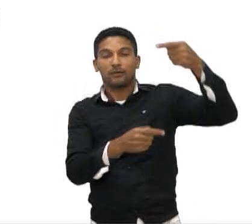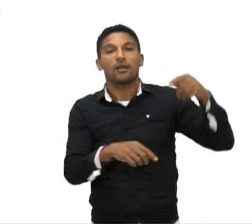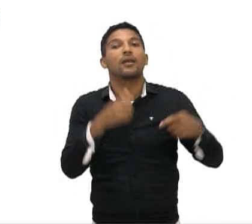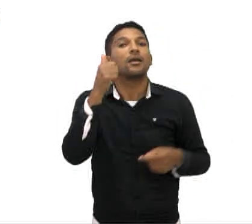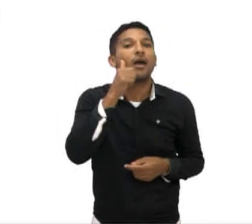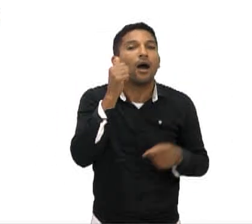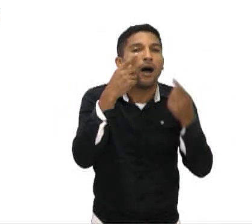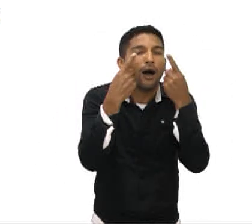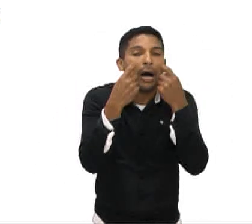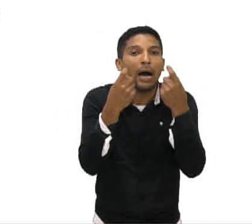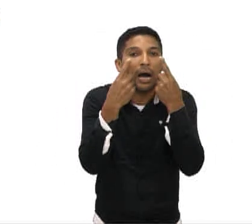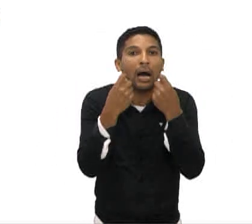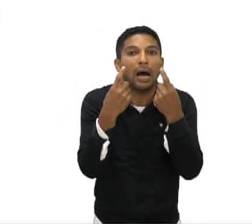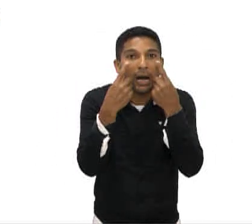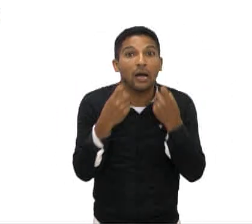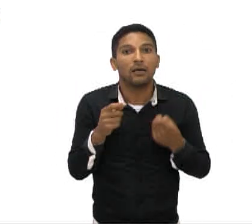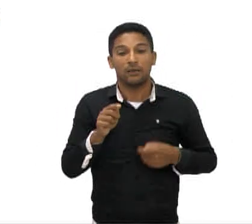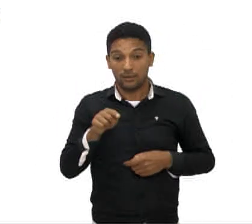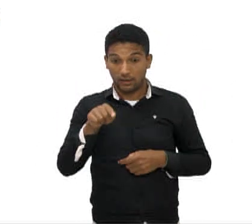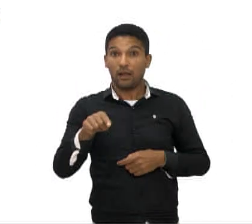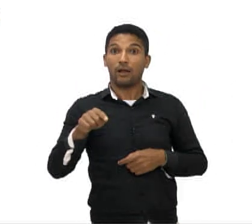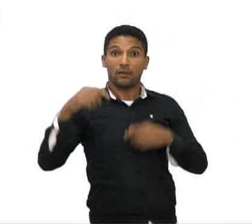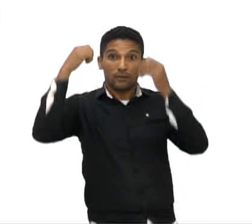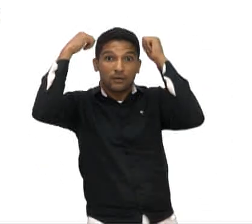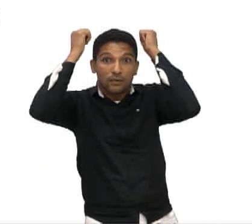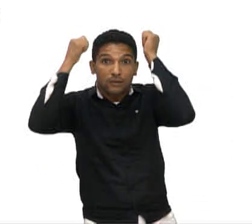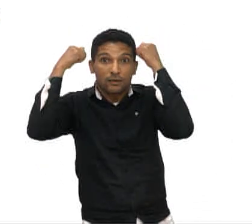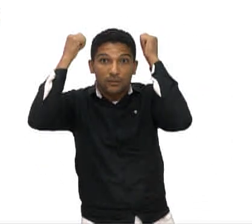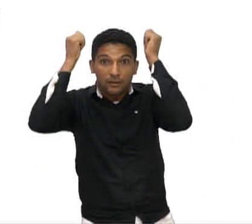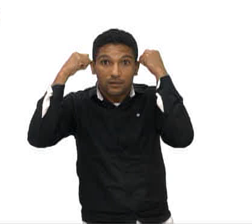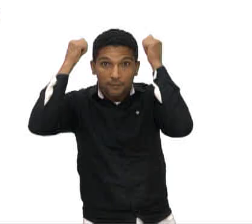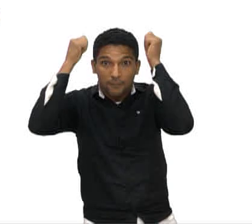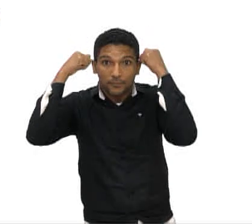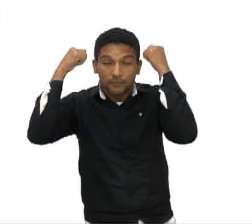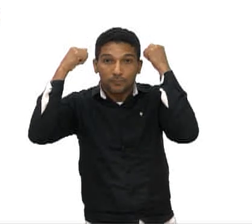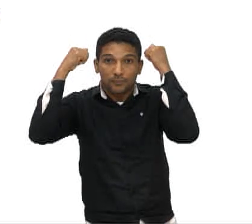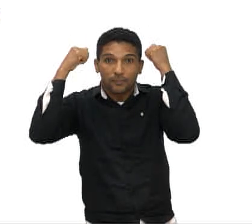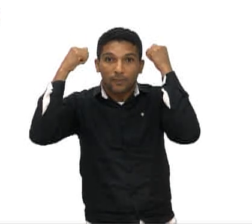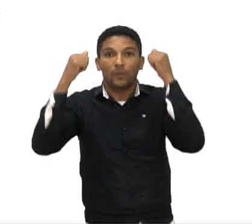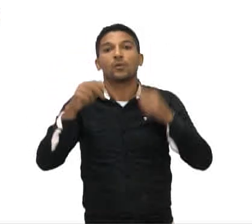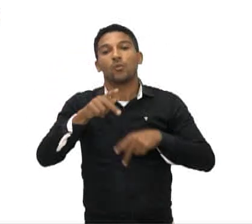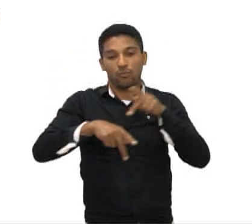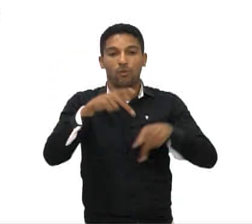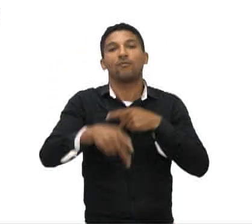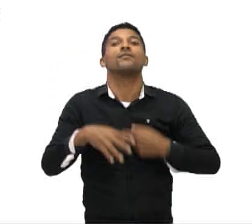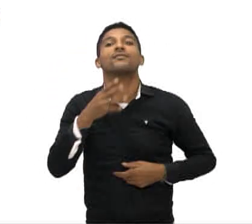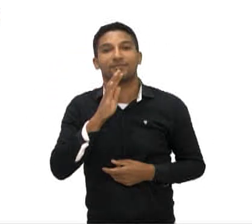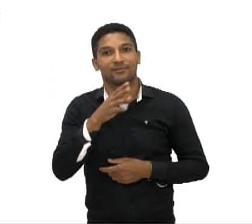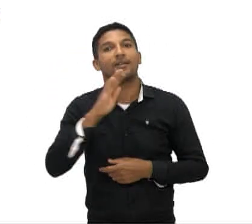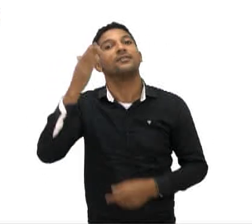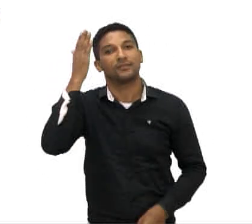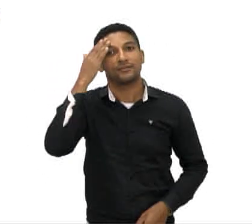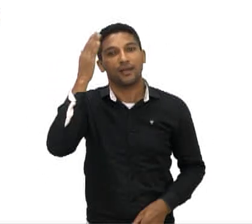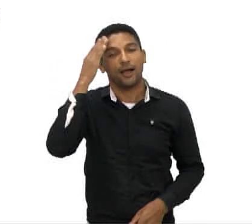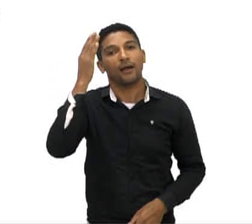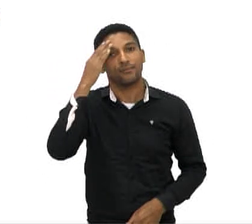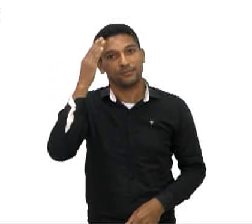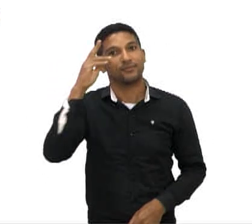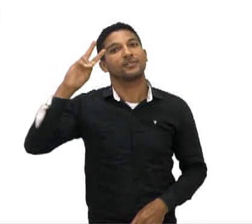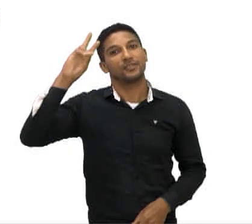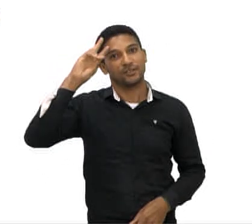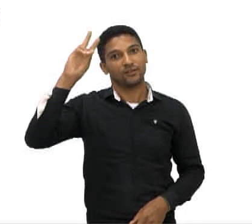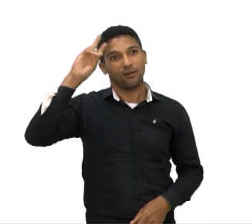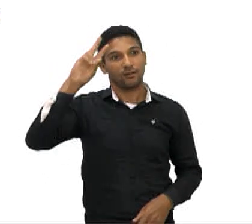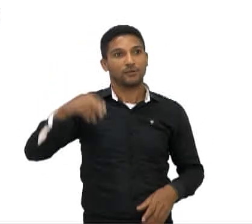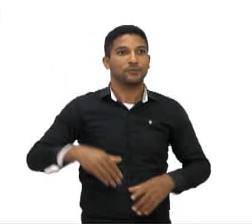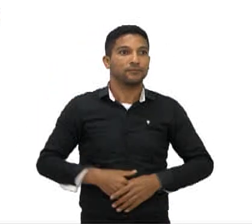73,2% de los ciudadanos. Más de la mitad de la población asegura que en su familia los